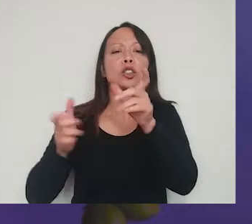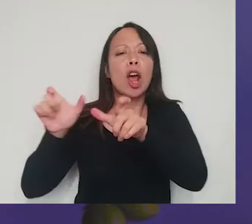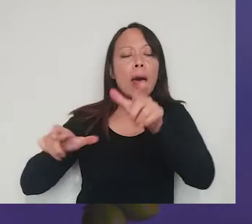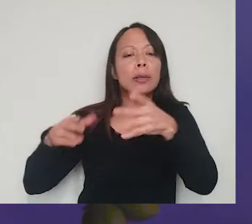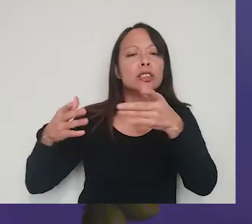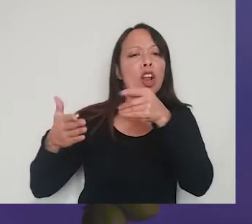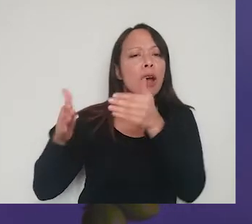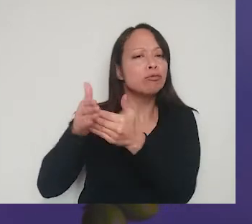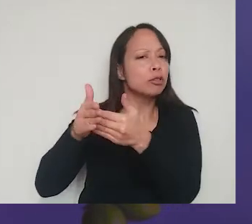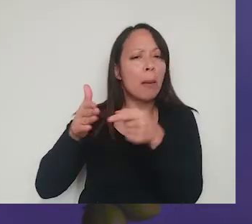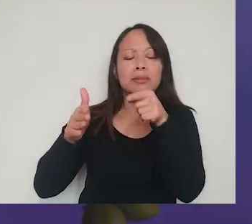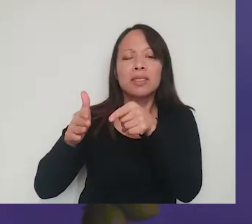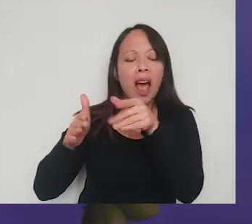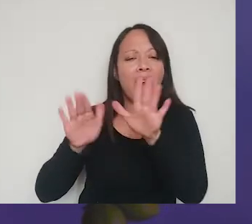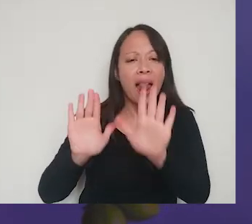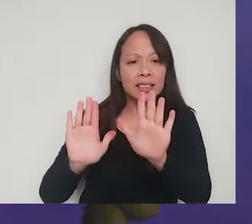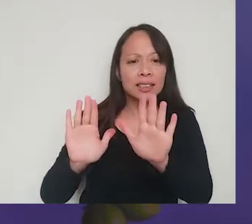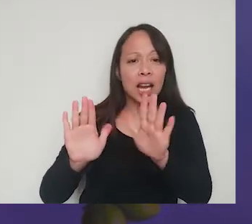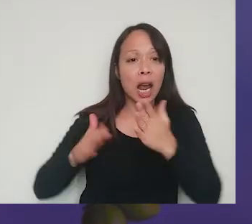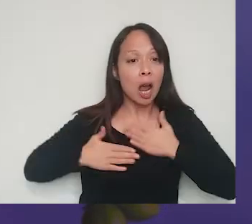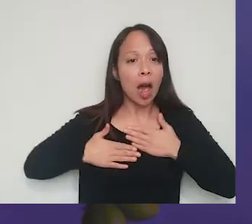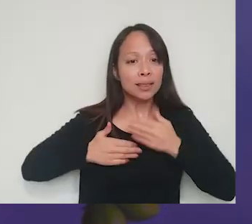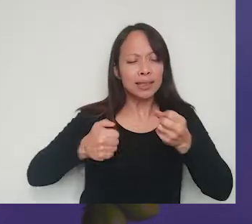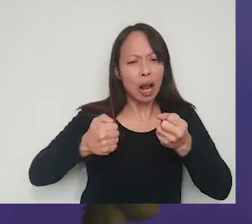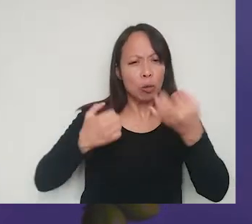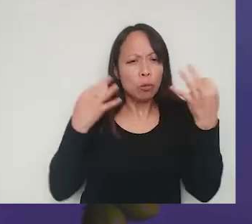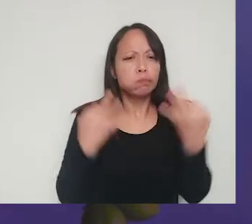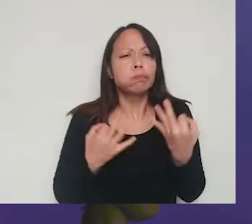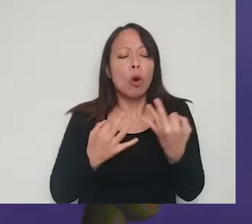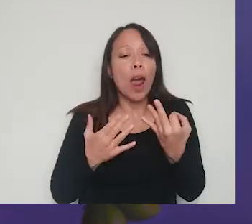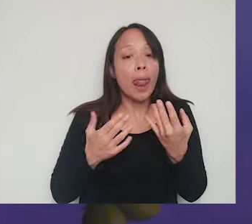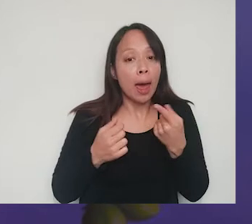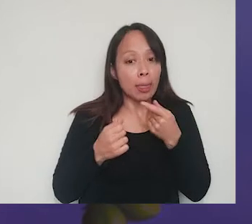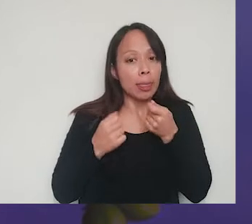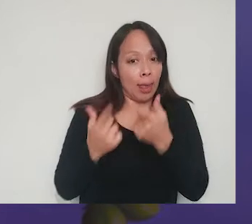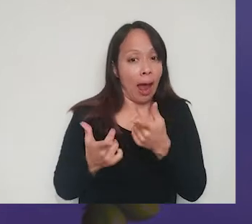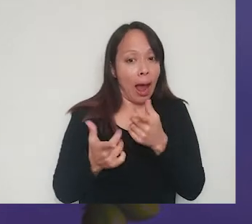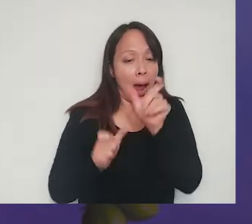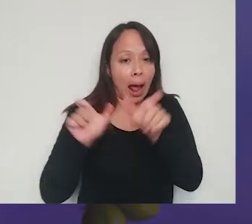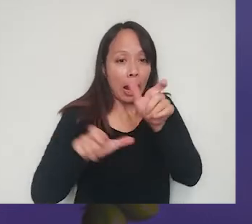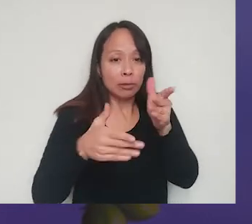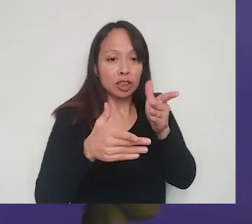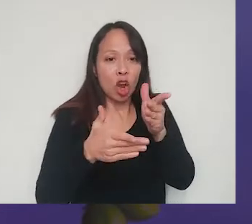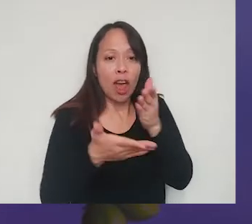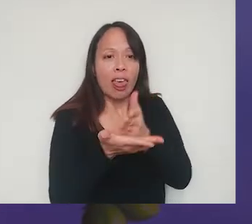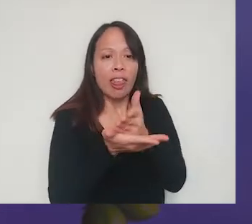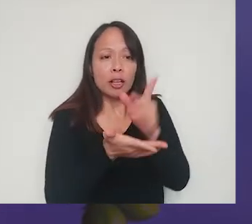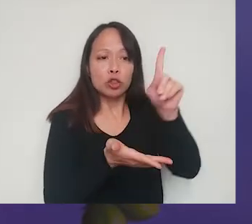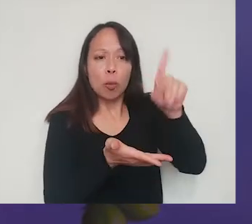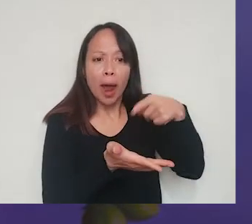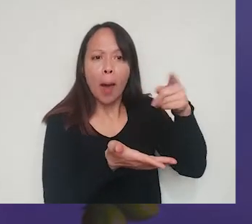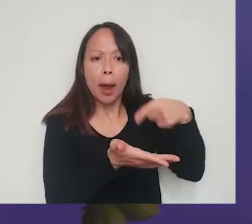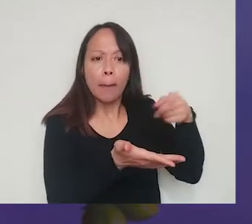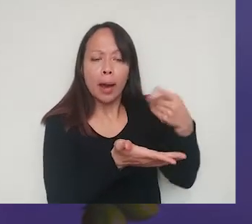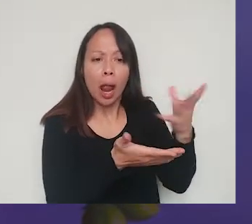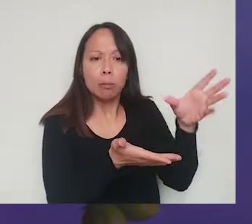derecho fundamental, porque de este derecho a gozar de buena salud se proyecta y se deriva en el ejercicio de los demás derechos. A